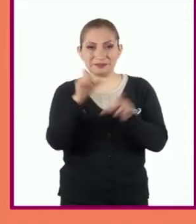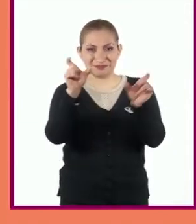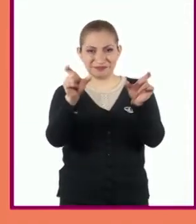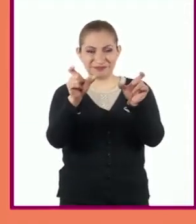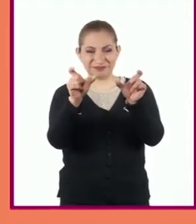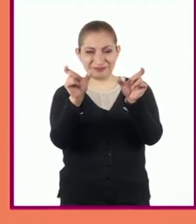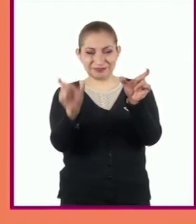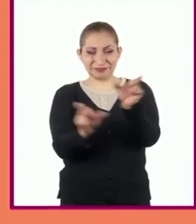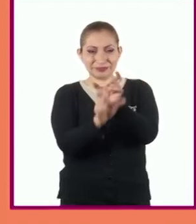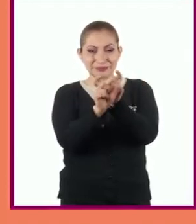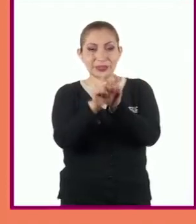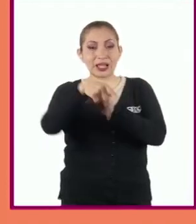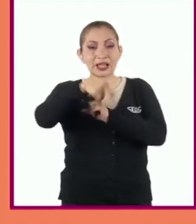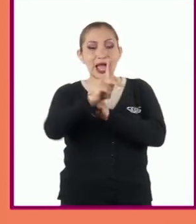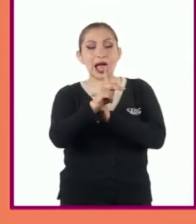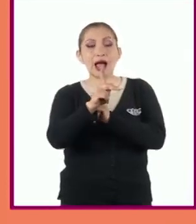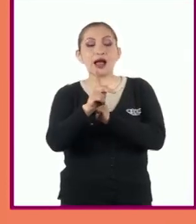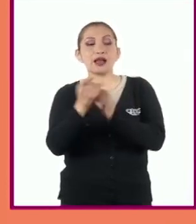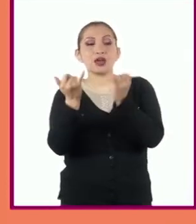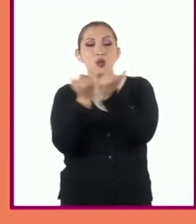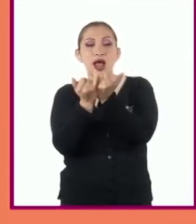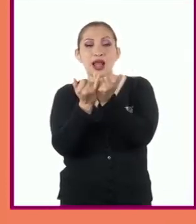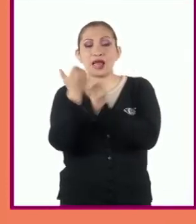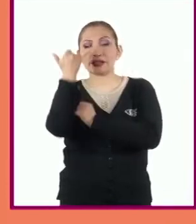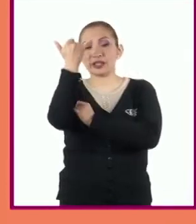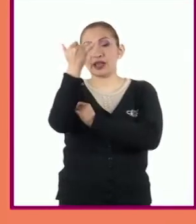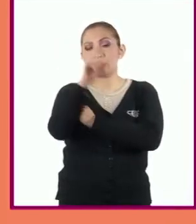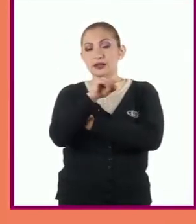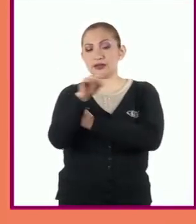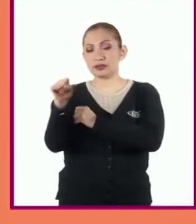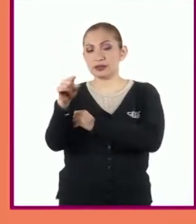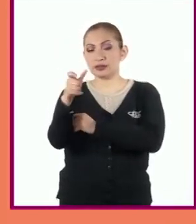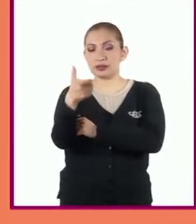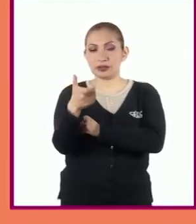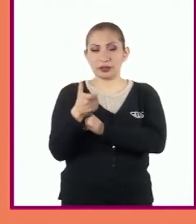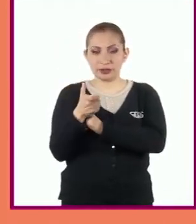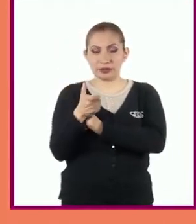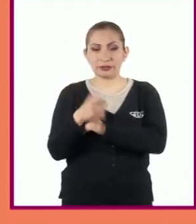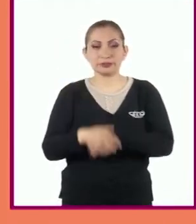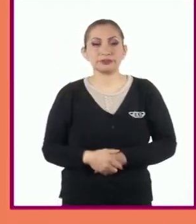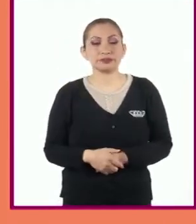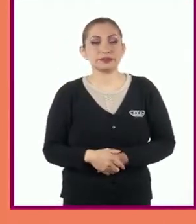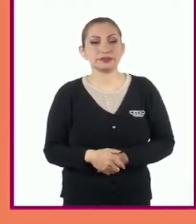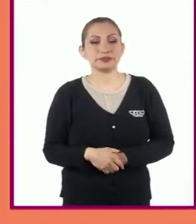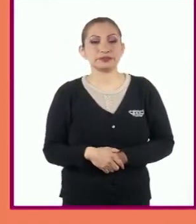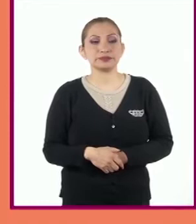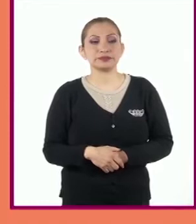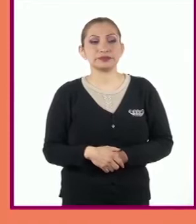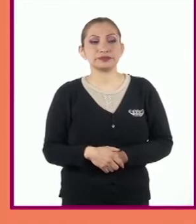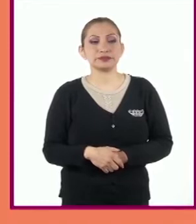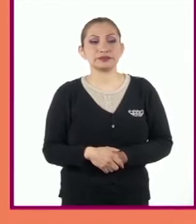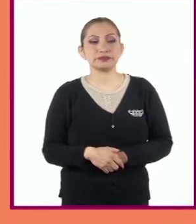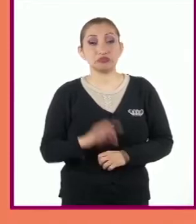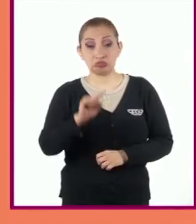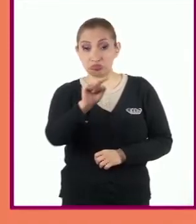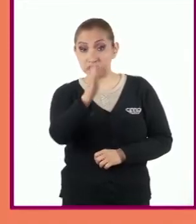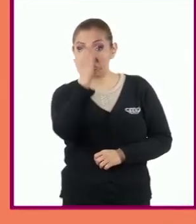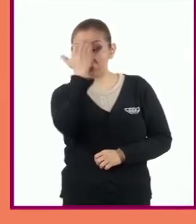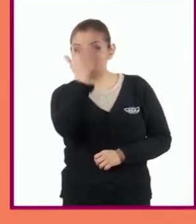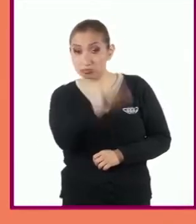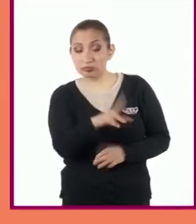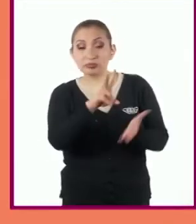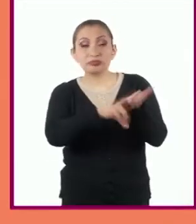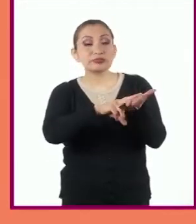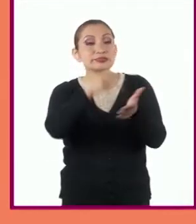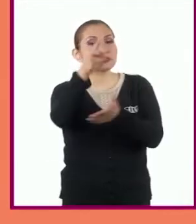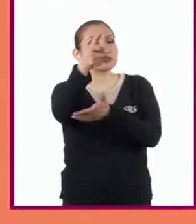algebraica es K igual a Y entre X. Si conocemos el valor